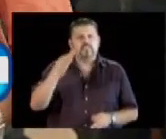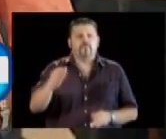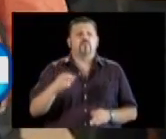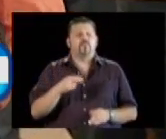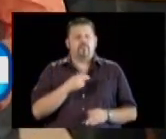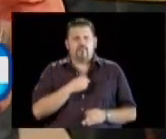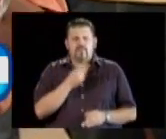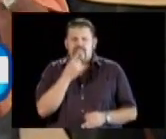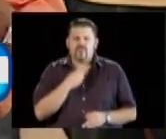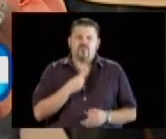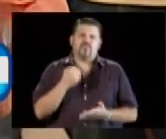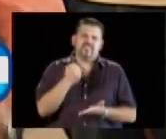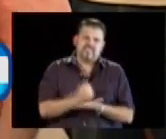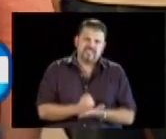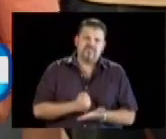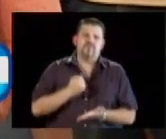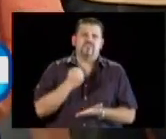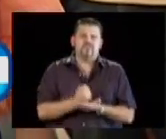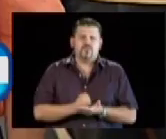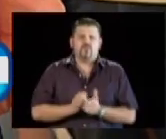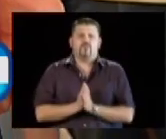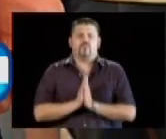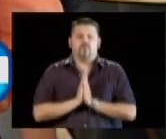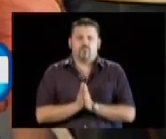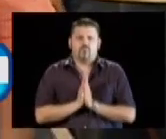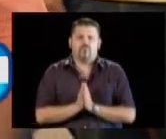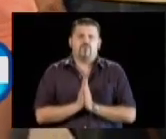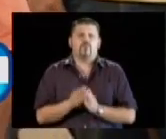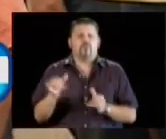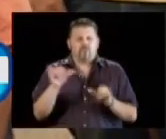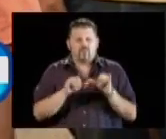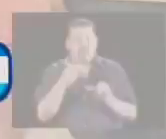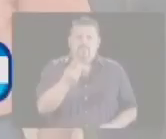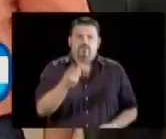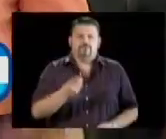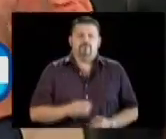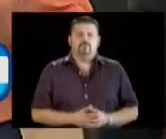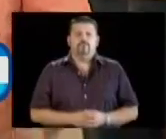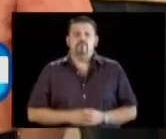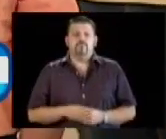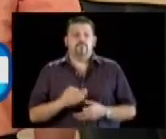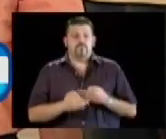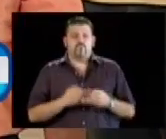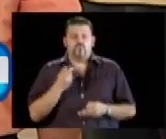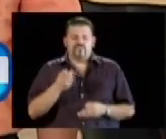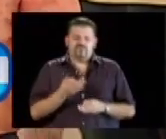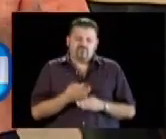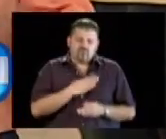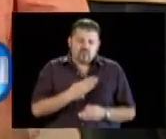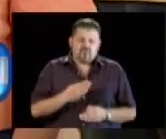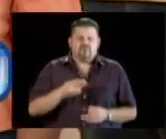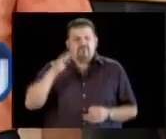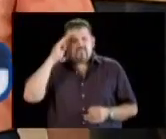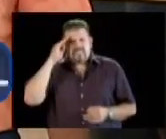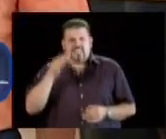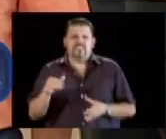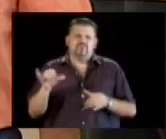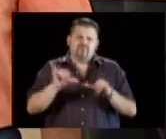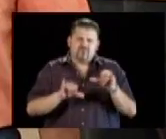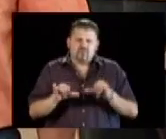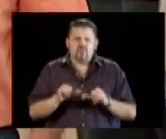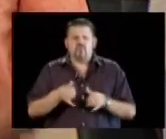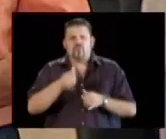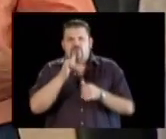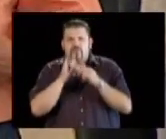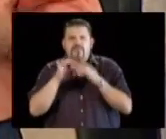insistió en que yo tomara los productos. Me tomé el producto, me tomé el té